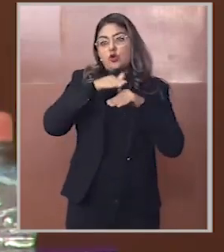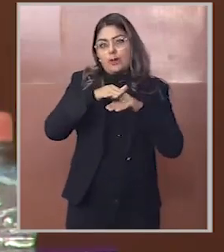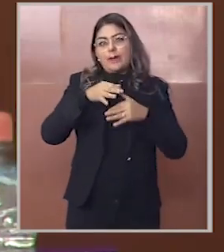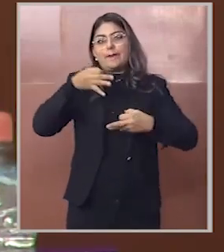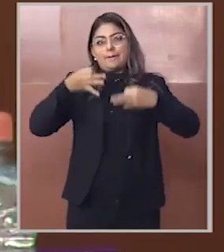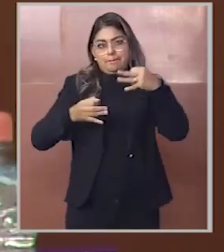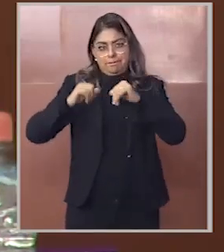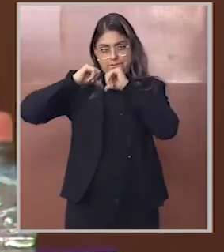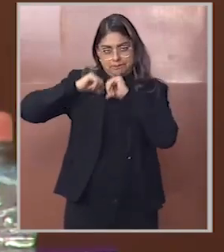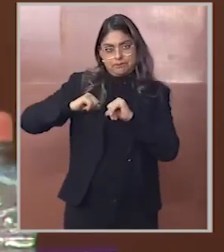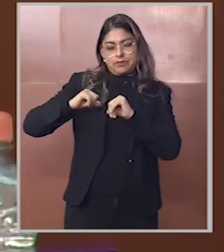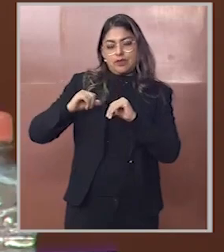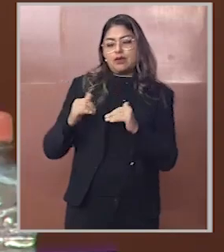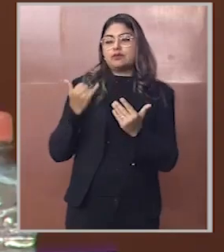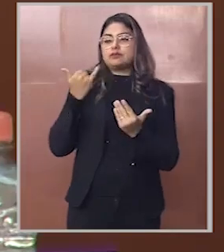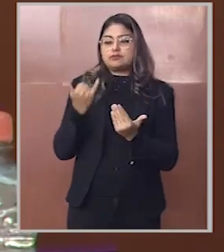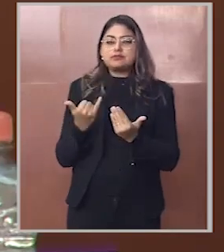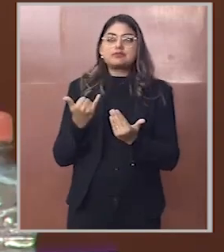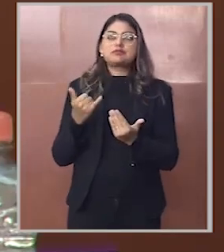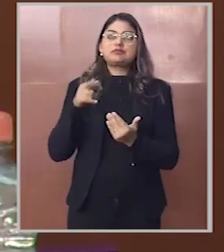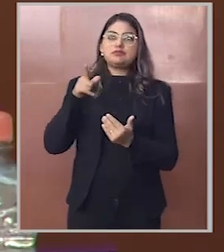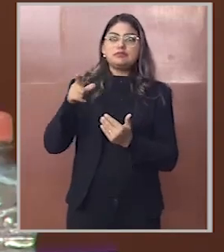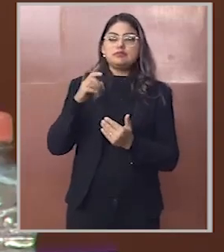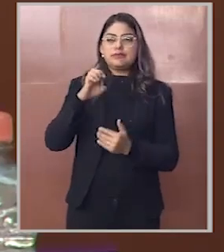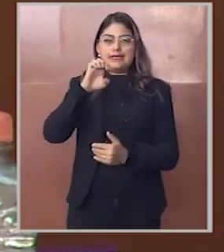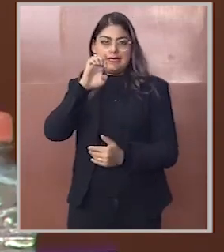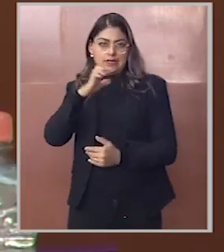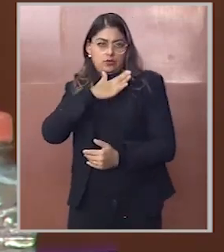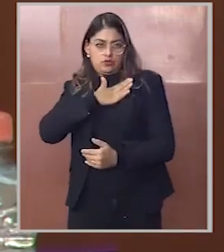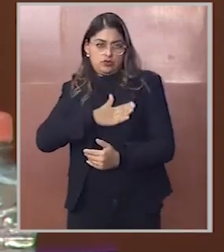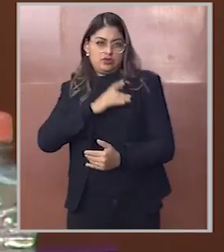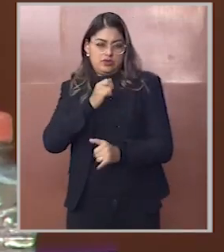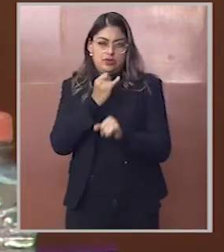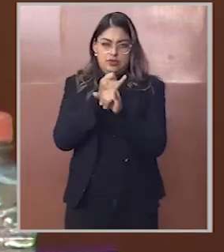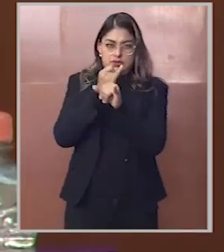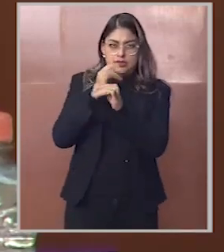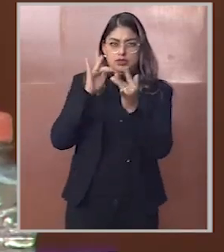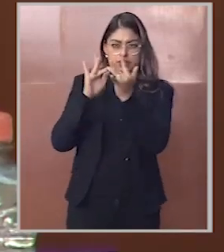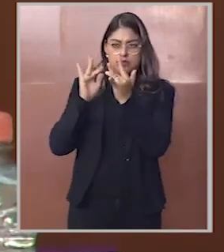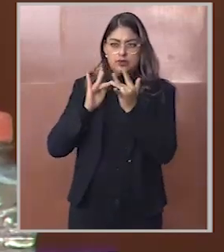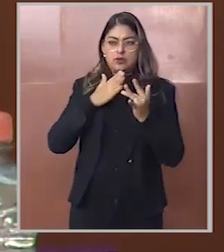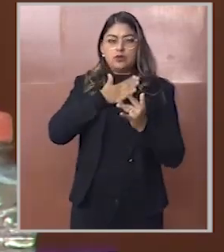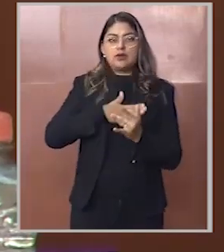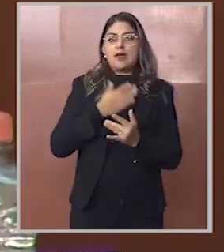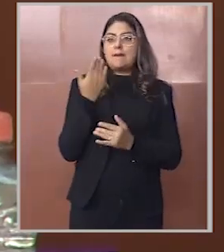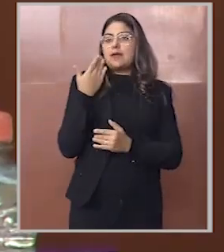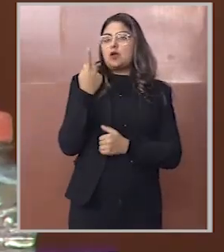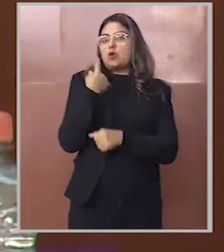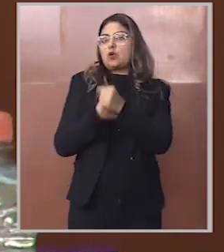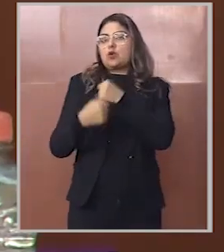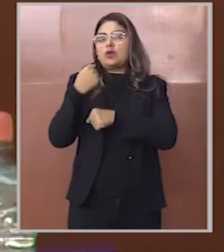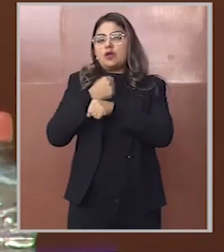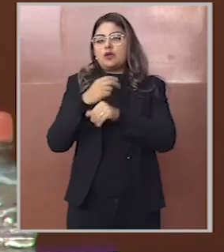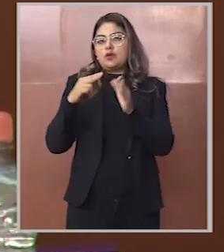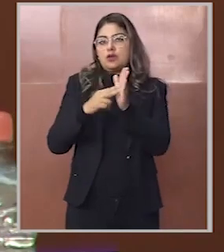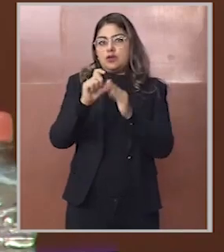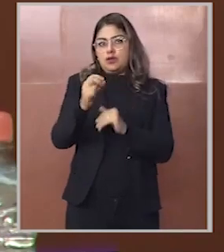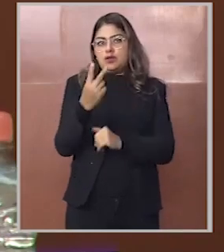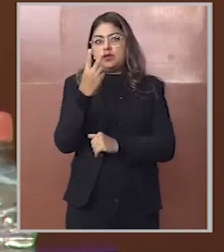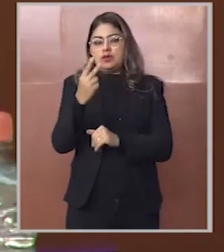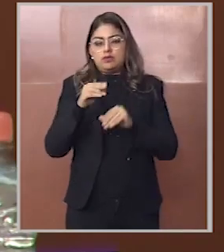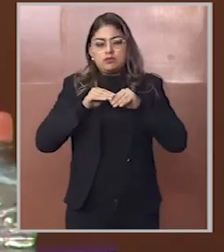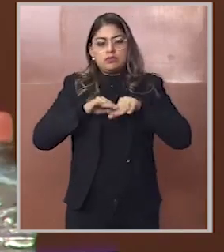Justicia Se realizaron el año pasado no antepasado Perdón en el año 2022 se publicaron en septiembre y fueron